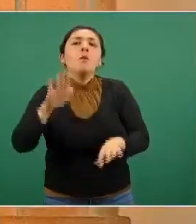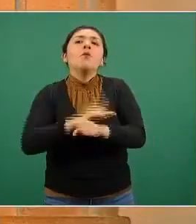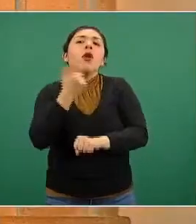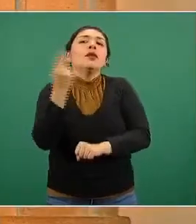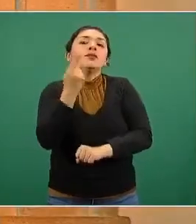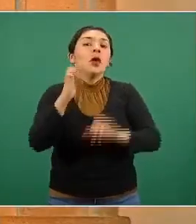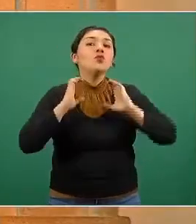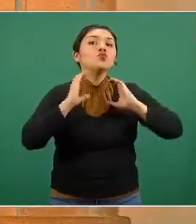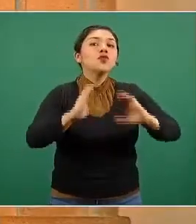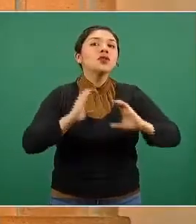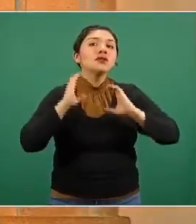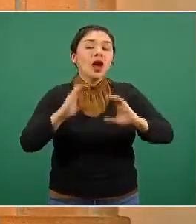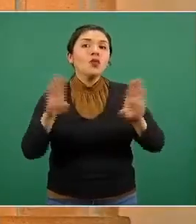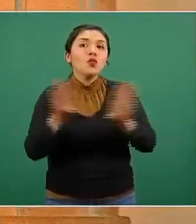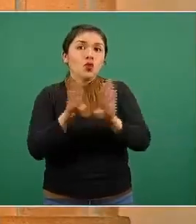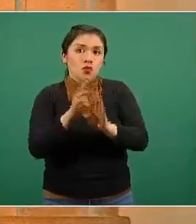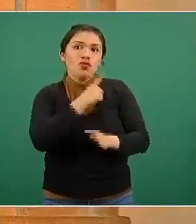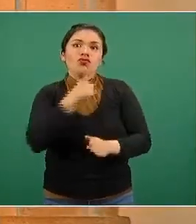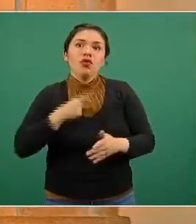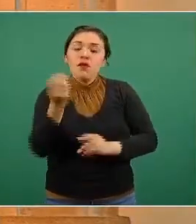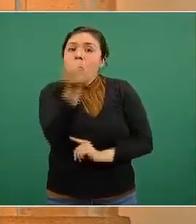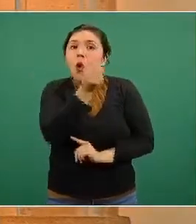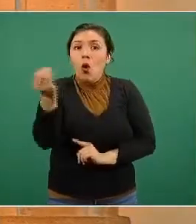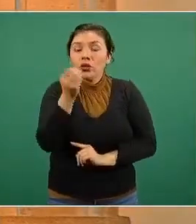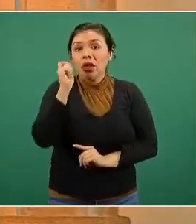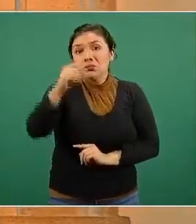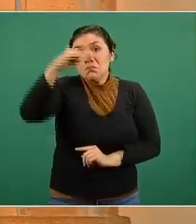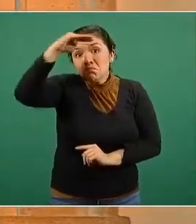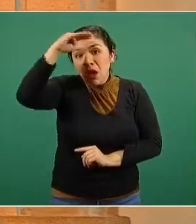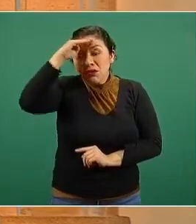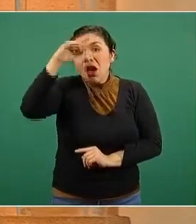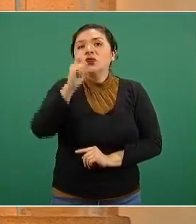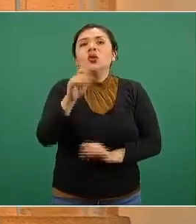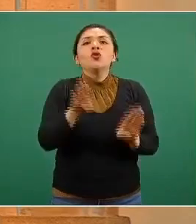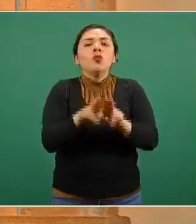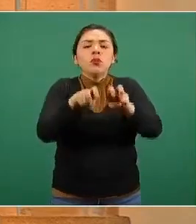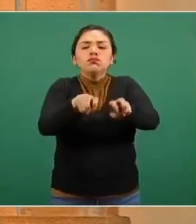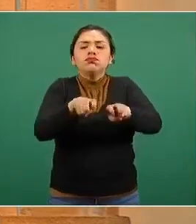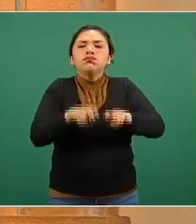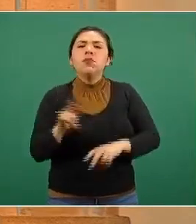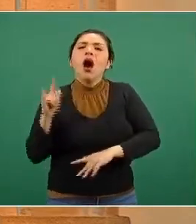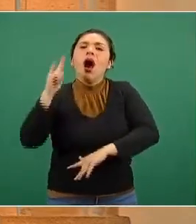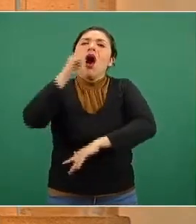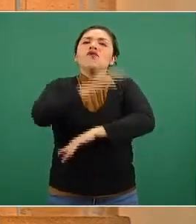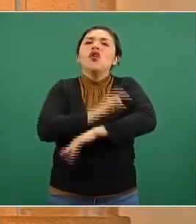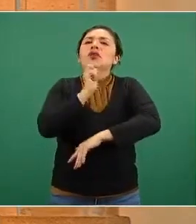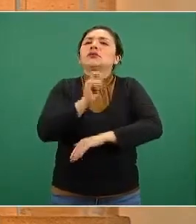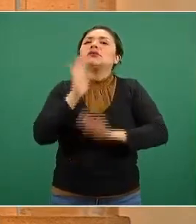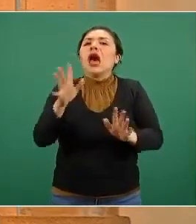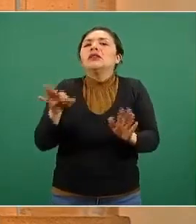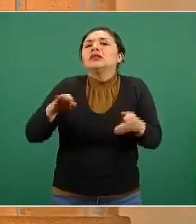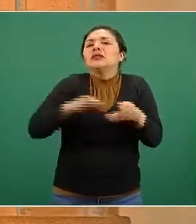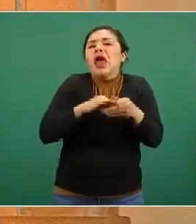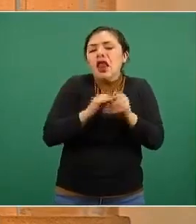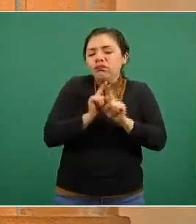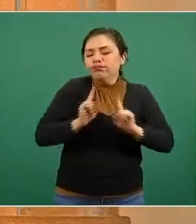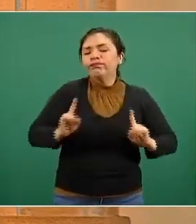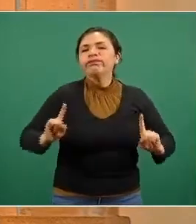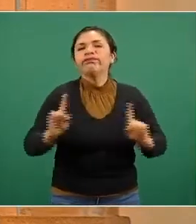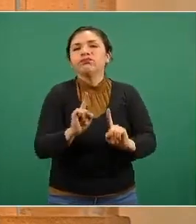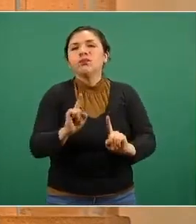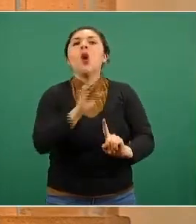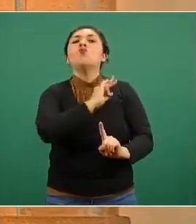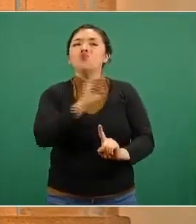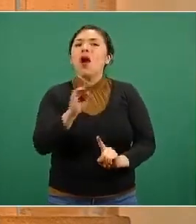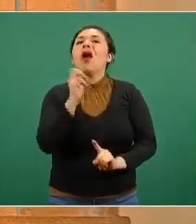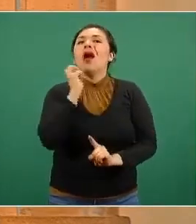precaución. Los lineamientos prácticamente hablan de que se consideran como contactos y se da un seguimiento a las personas que estuvieron en